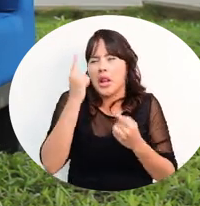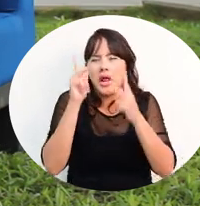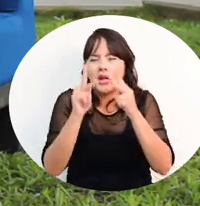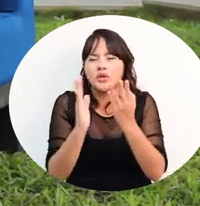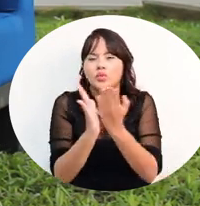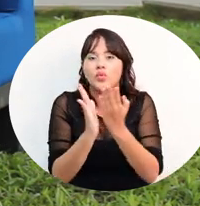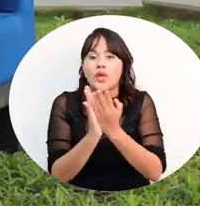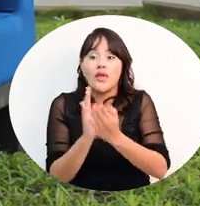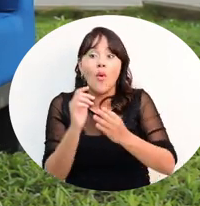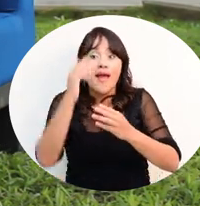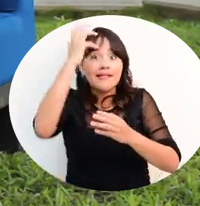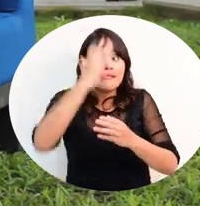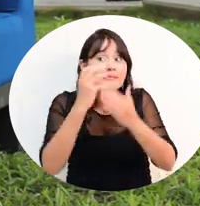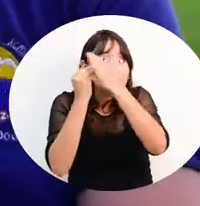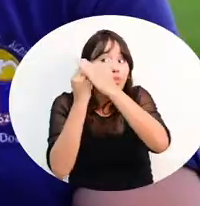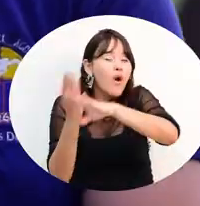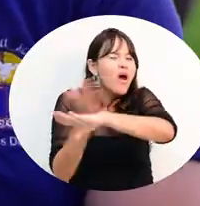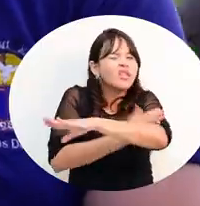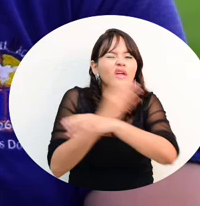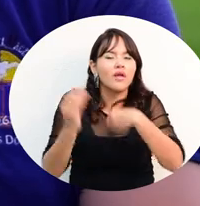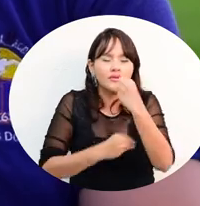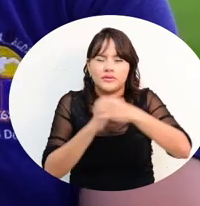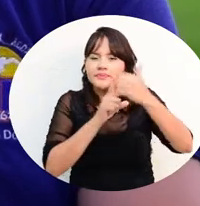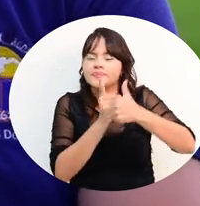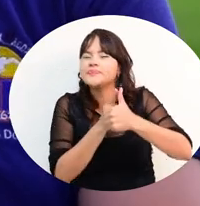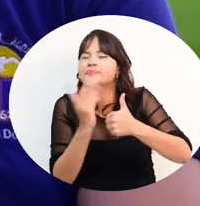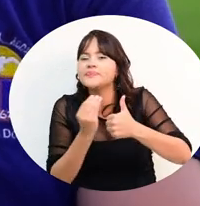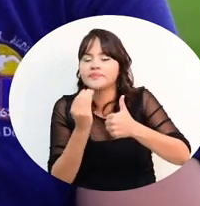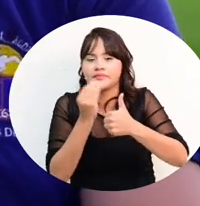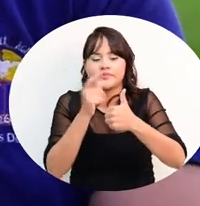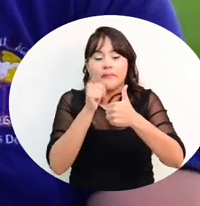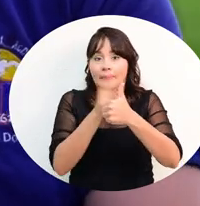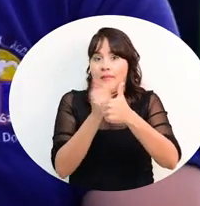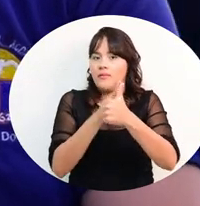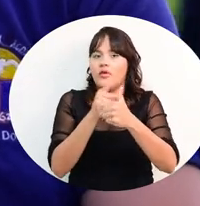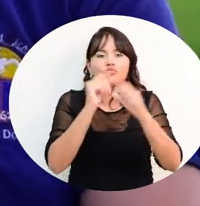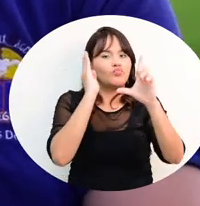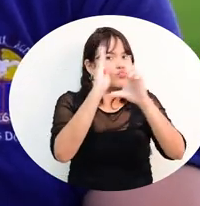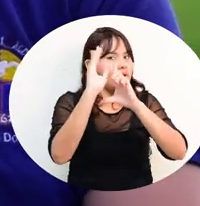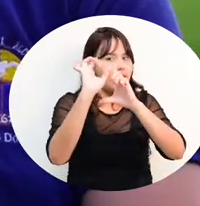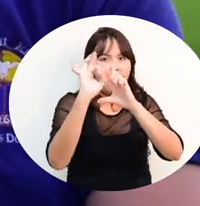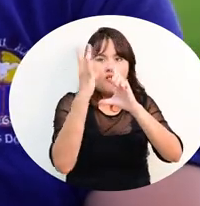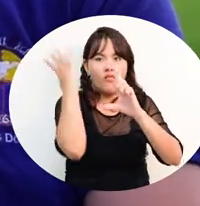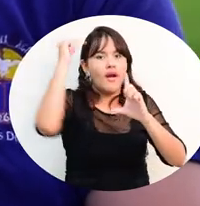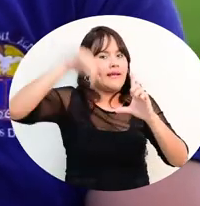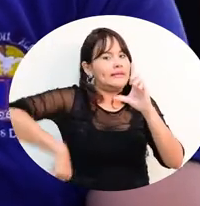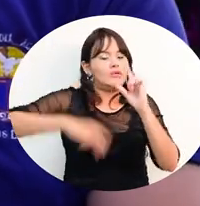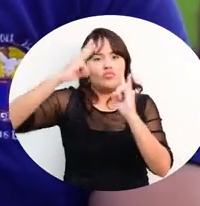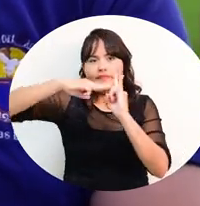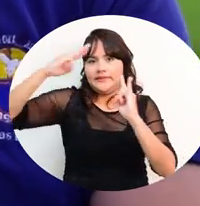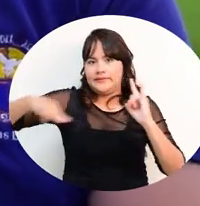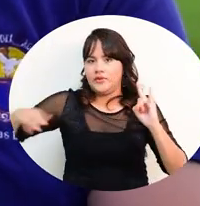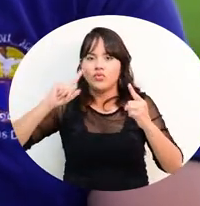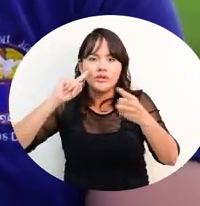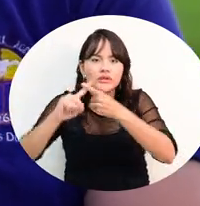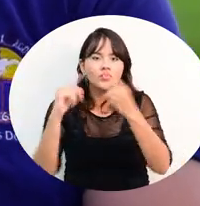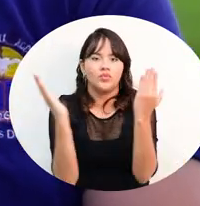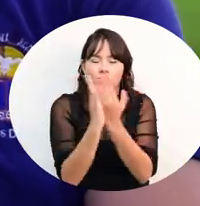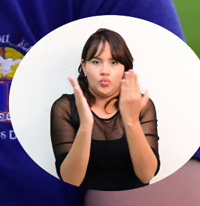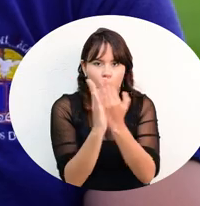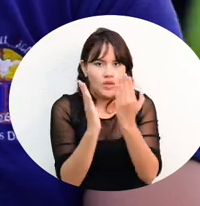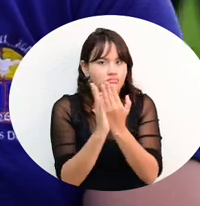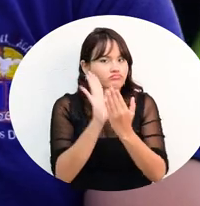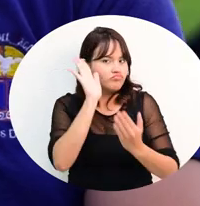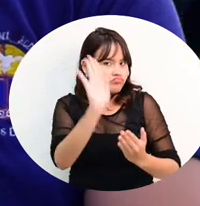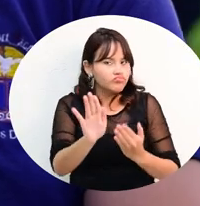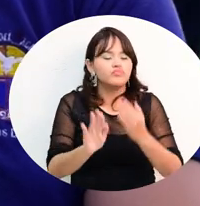estudiantes antes de presentar la prueba. Primero podemos ingresar a todas las plataformas que la universidad provee para la preparación de las pruebas.